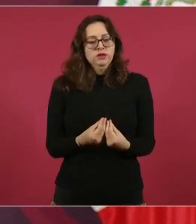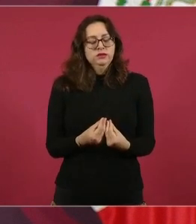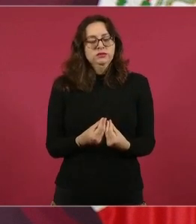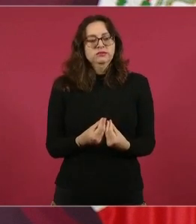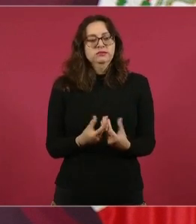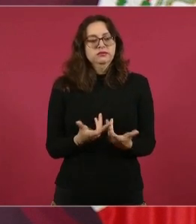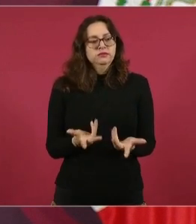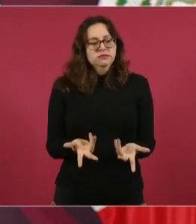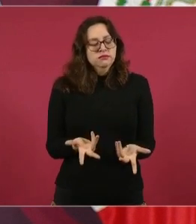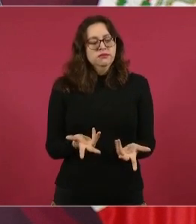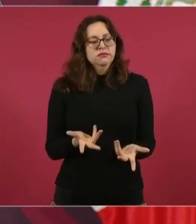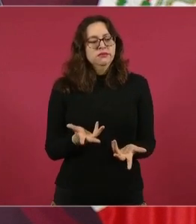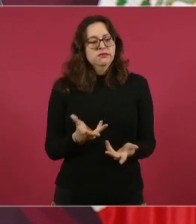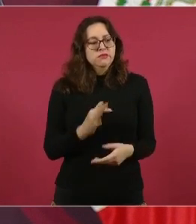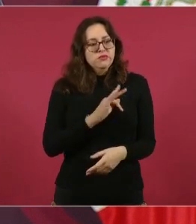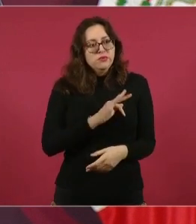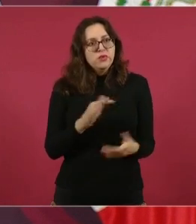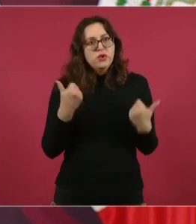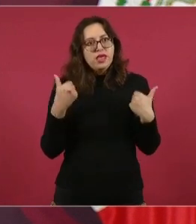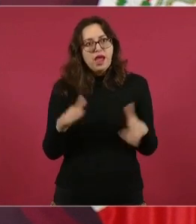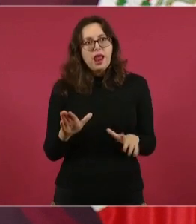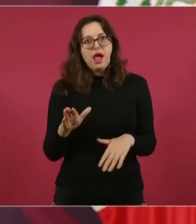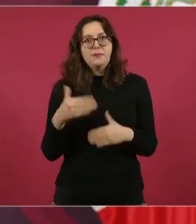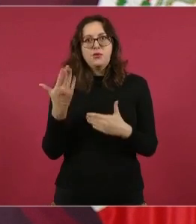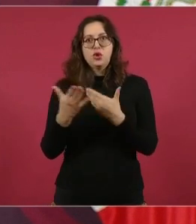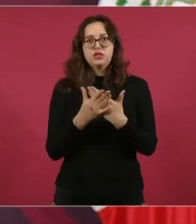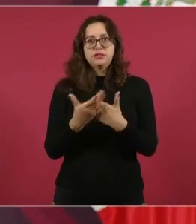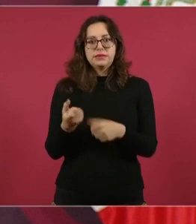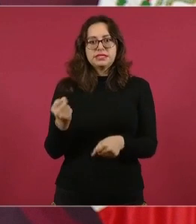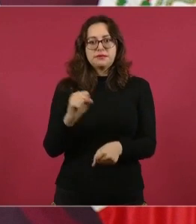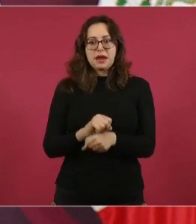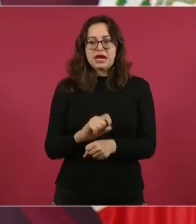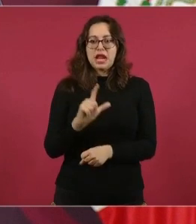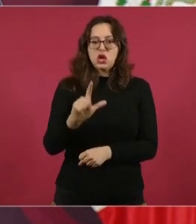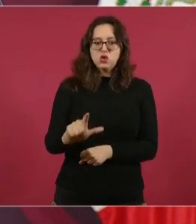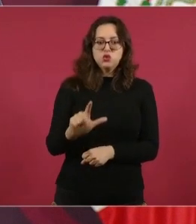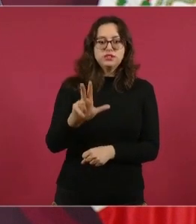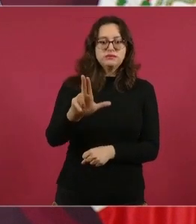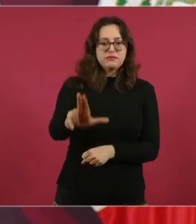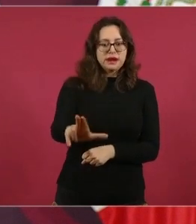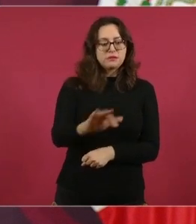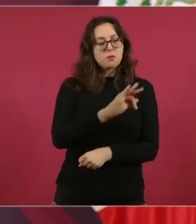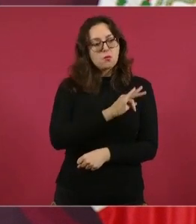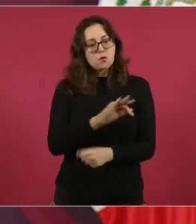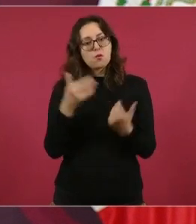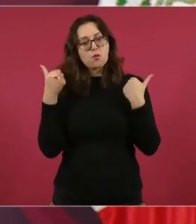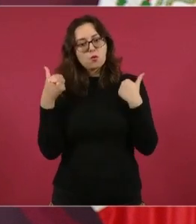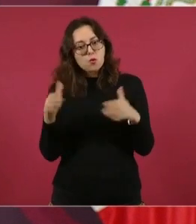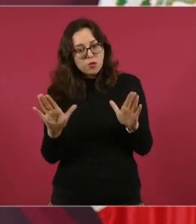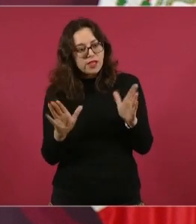el lunes o el martes de la semana próxima,